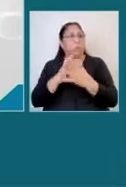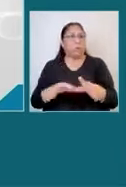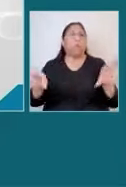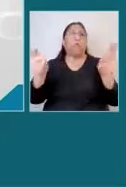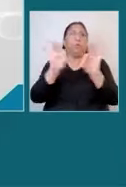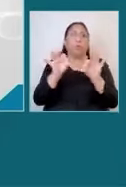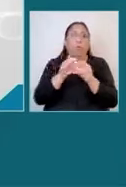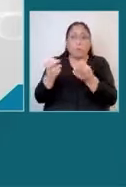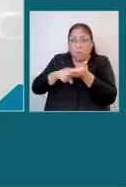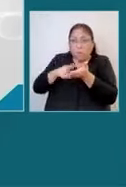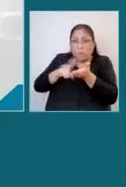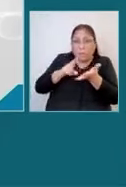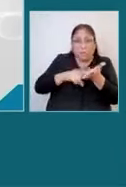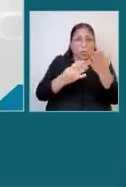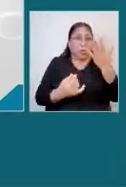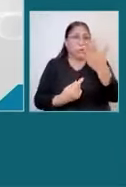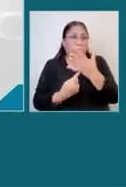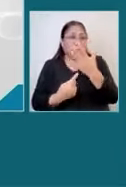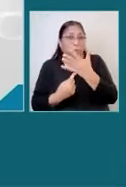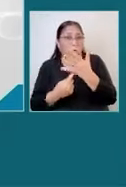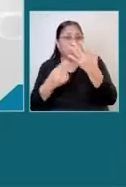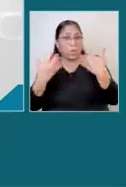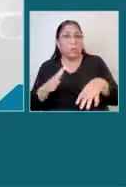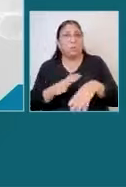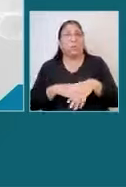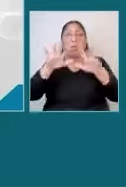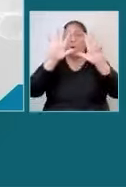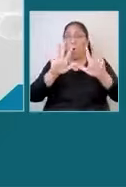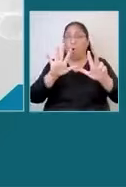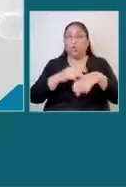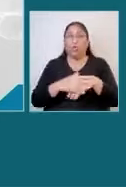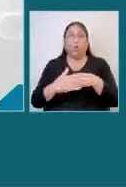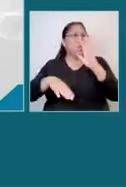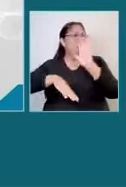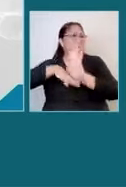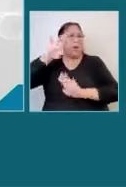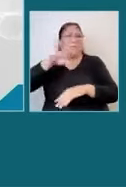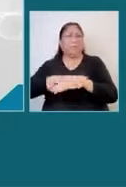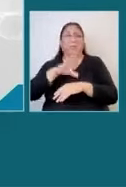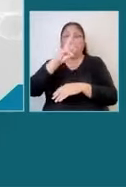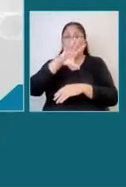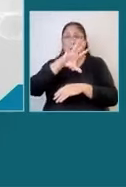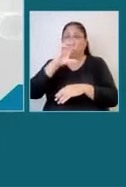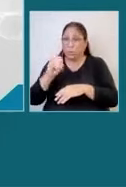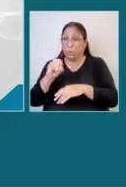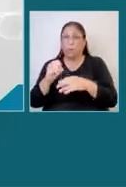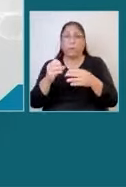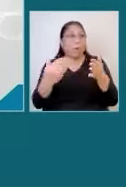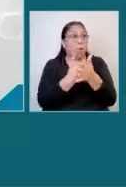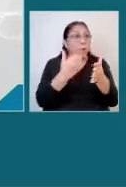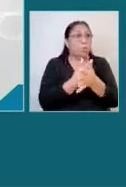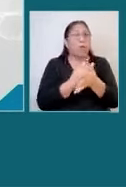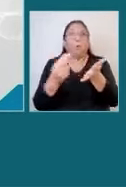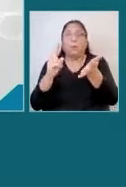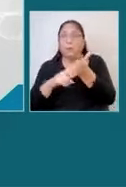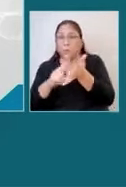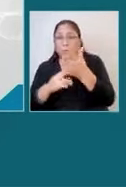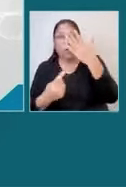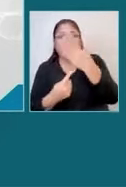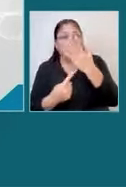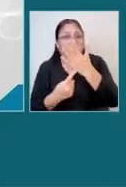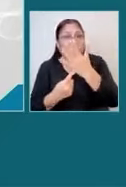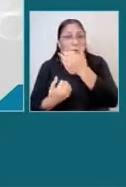Como comenté, a la fecha llevamos 8 generaciones y más de 650 startups apoyadas. Veo también,